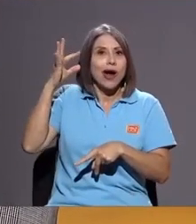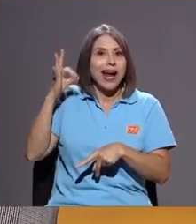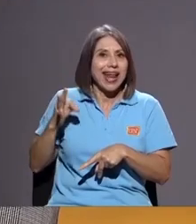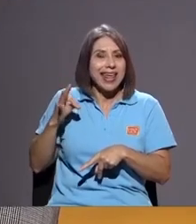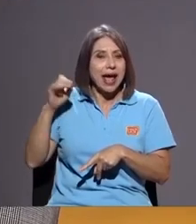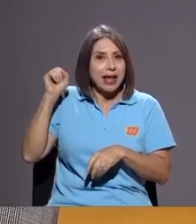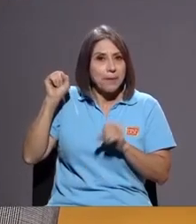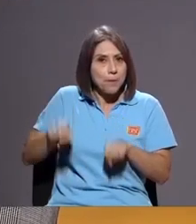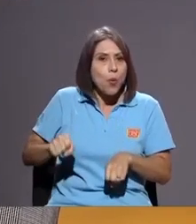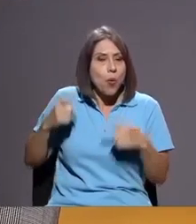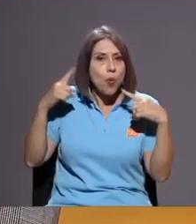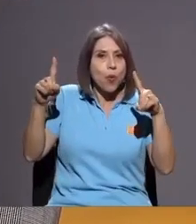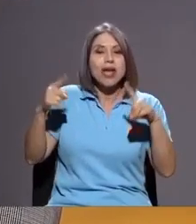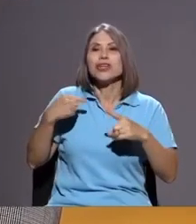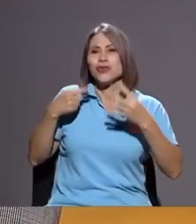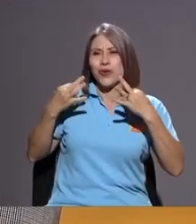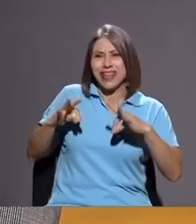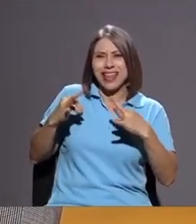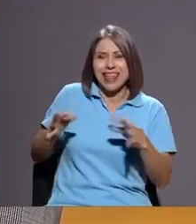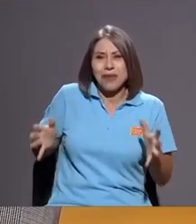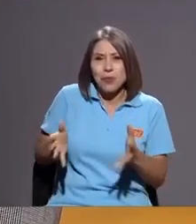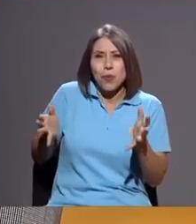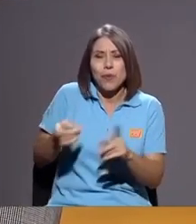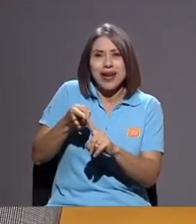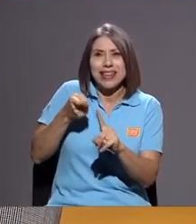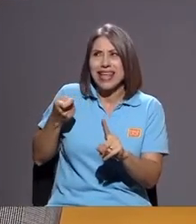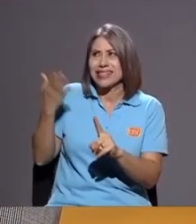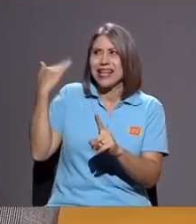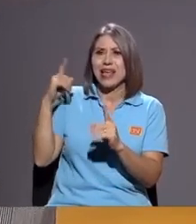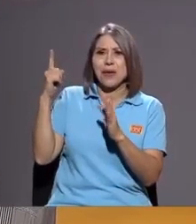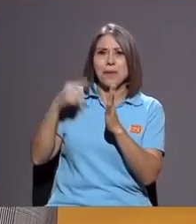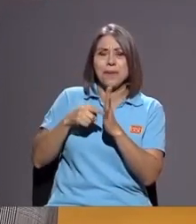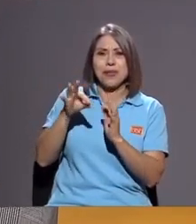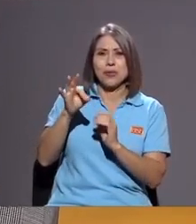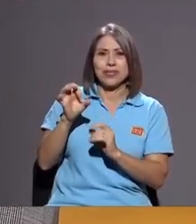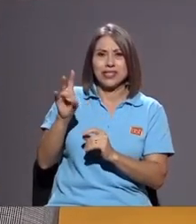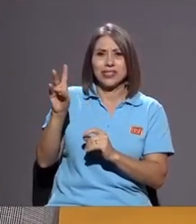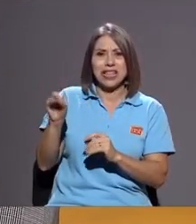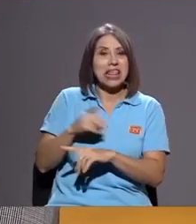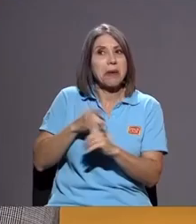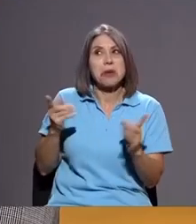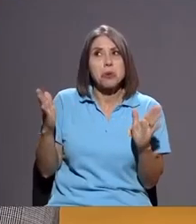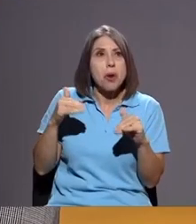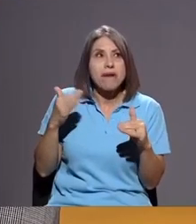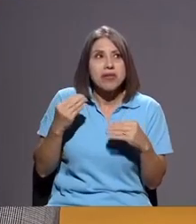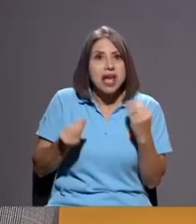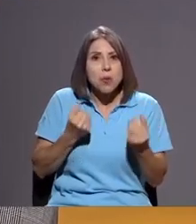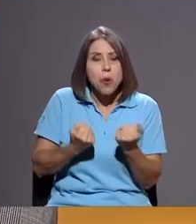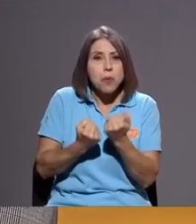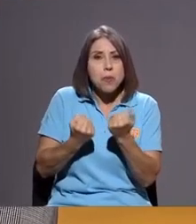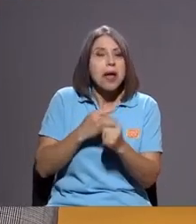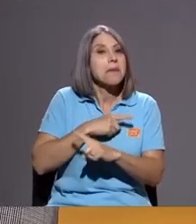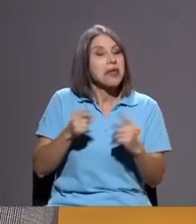Yo lo traté de promover desde los años 70 y no había ambiente, y se dio dichosamente la coyuntura